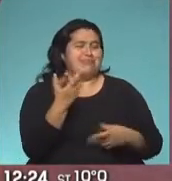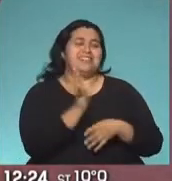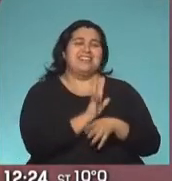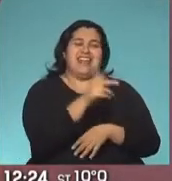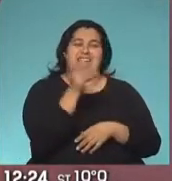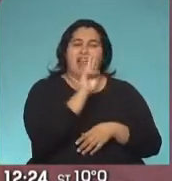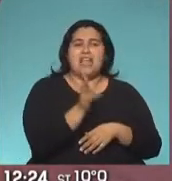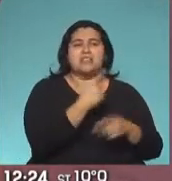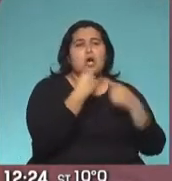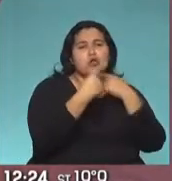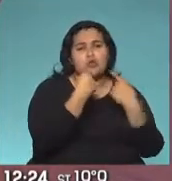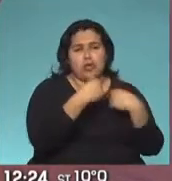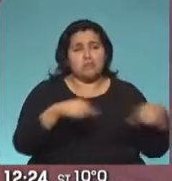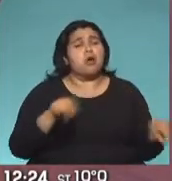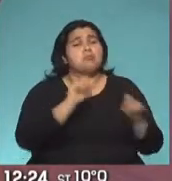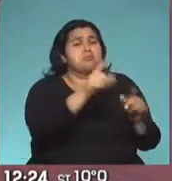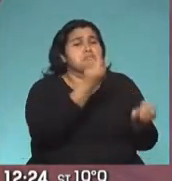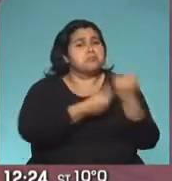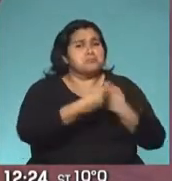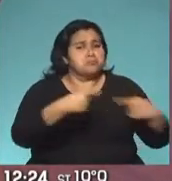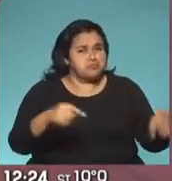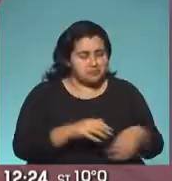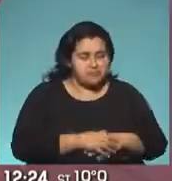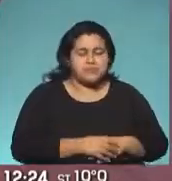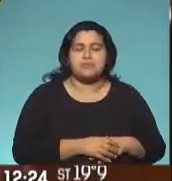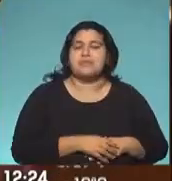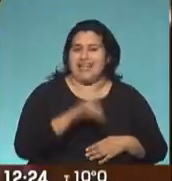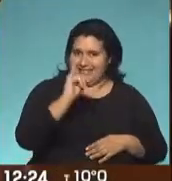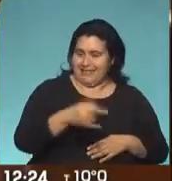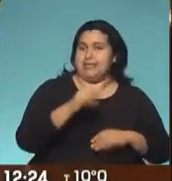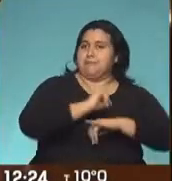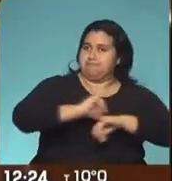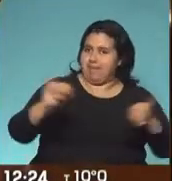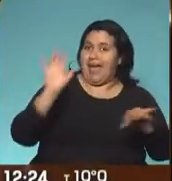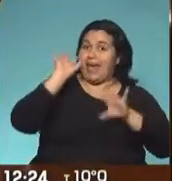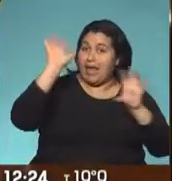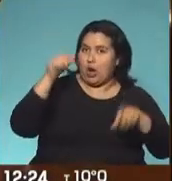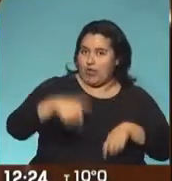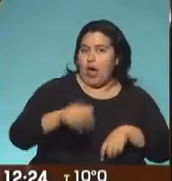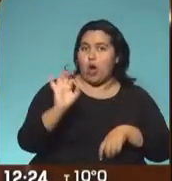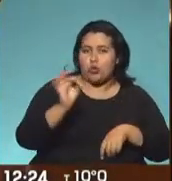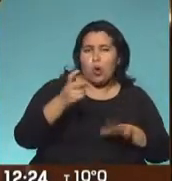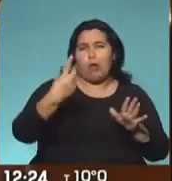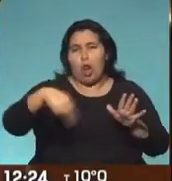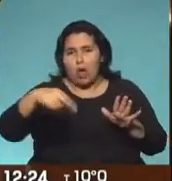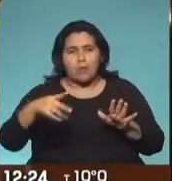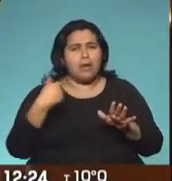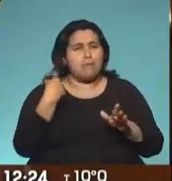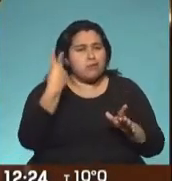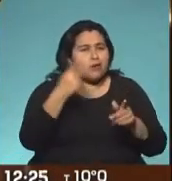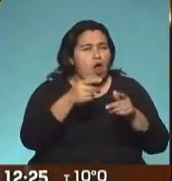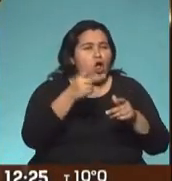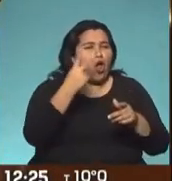consultas así que empezamos a emilio con lo que quieras darles en primer lugar recordar que en este mes de octubre y en el mes de noviembre hay un bono de